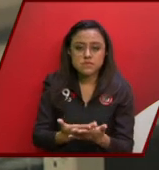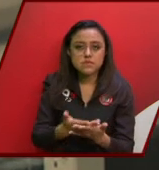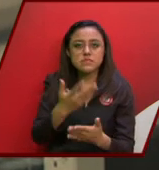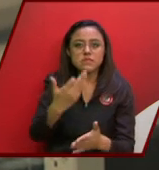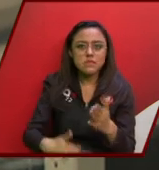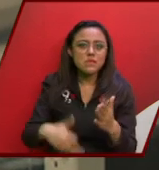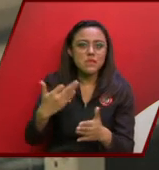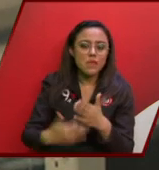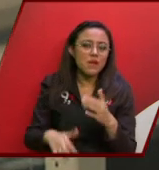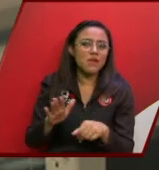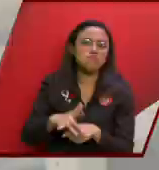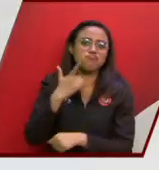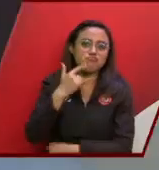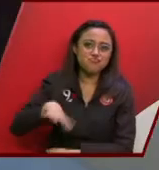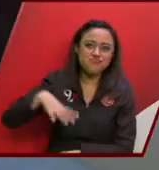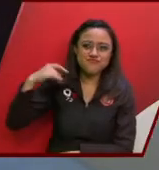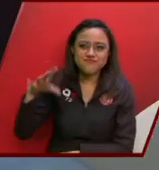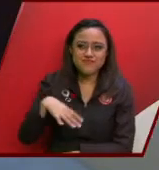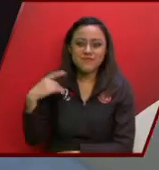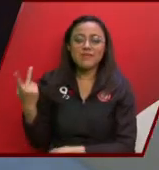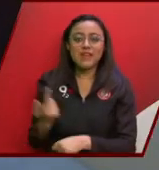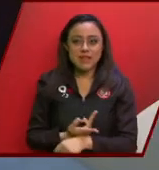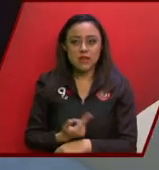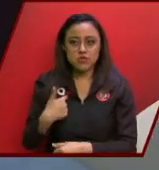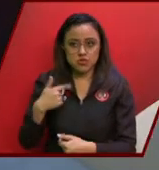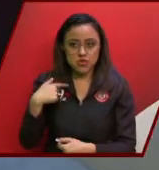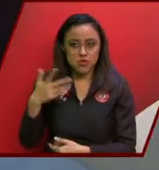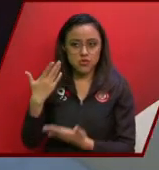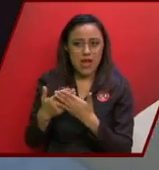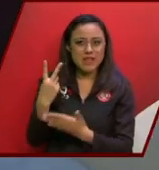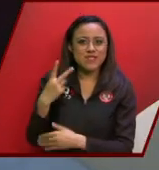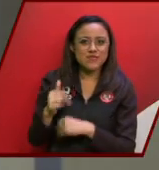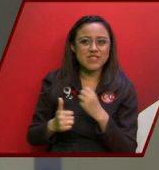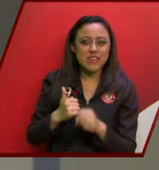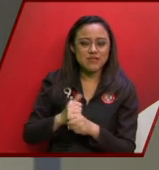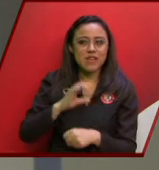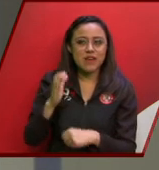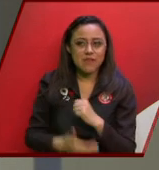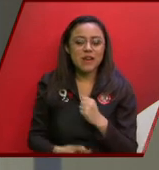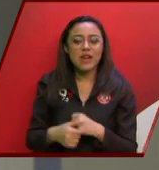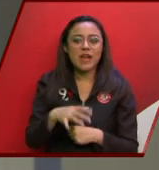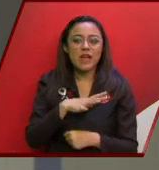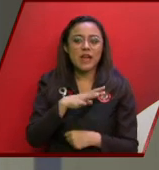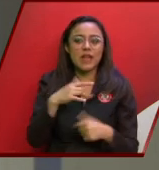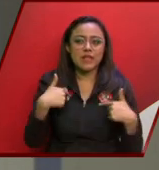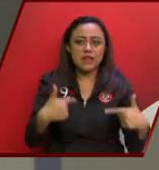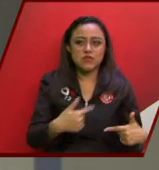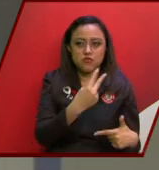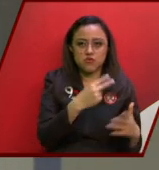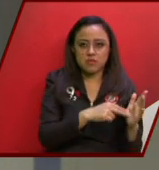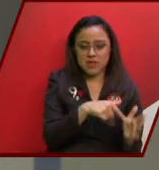con esfuerzo les corresponde. Yo salí hace 2 años, soy de la generación